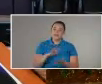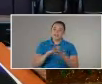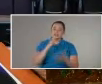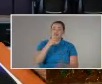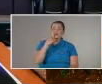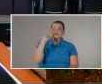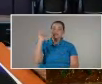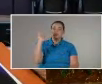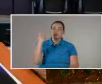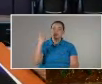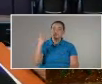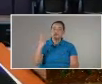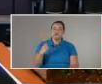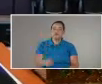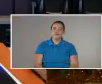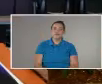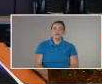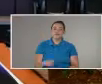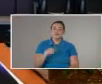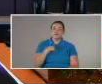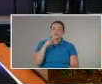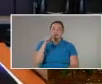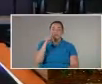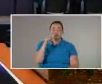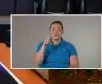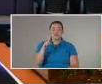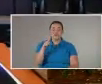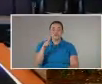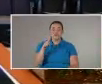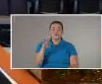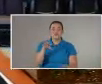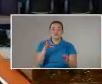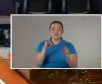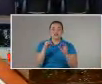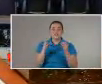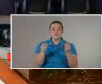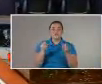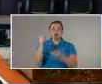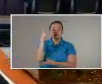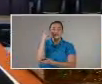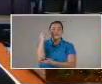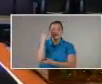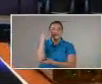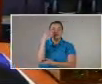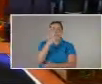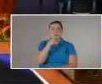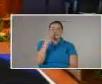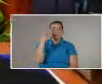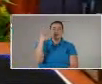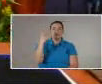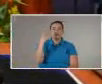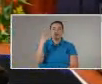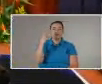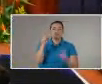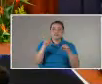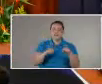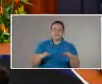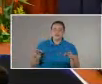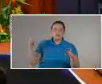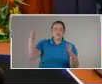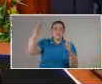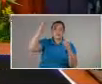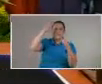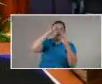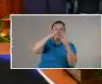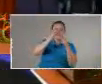ella. Y aquí yo observo algo bien importante, hermano, y es que Dios, el Señor, le pone propósito a las situaciones que